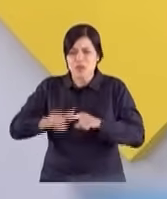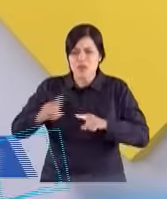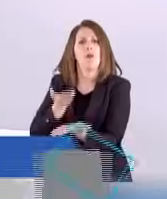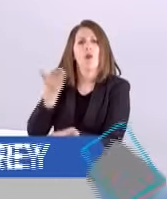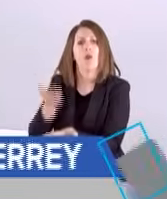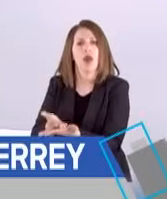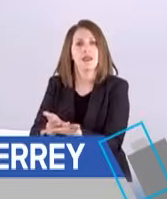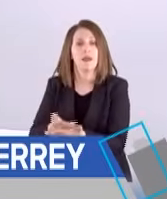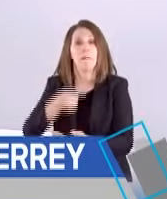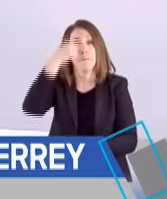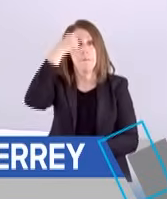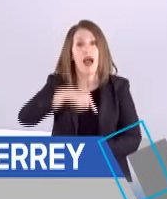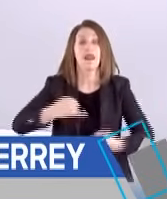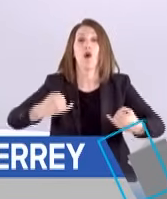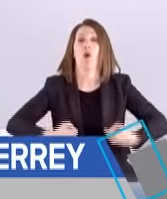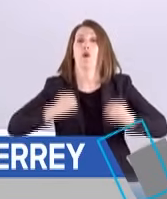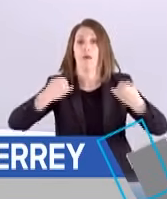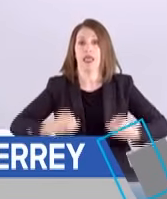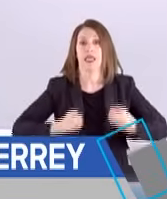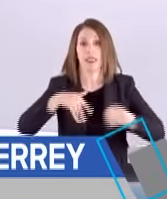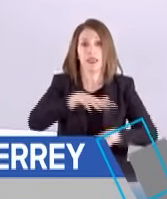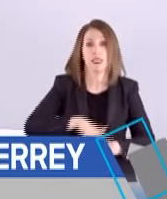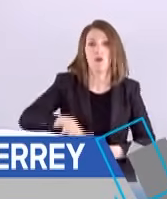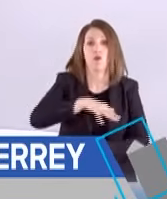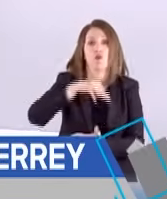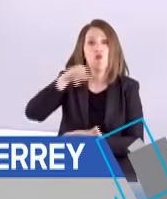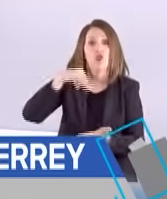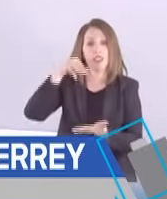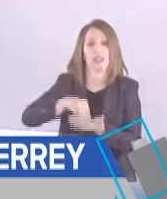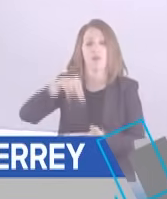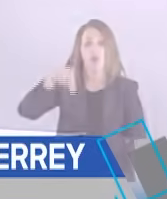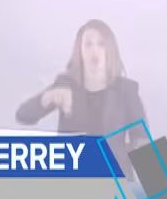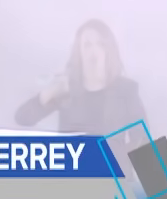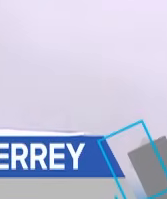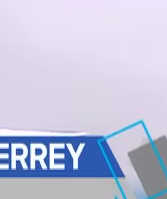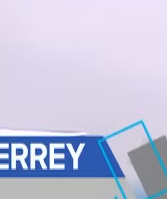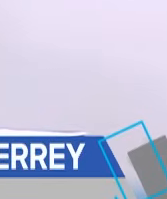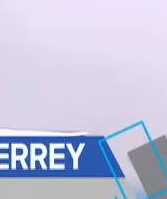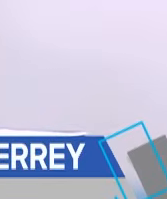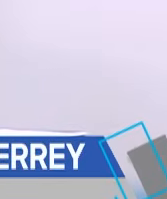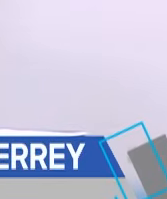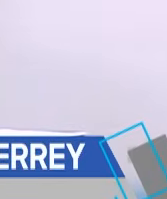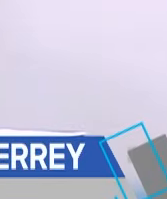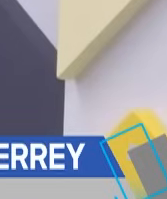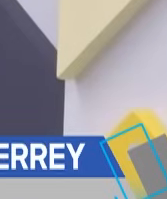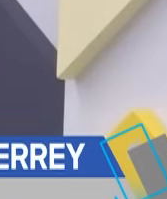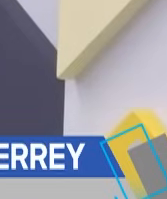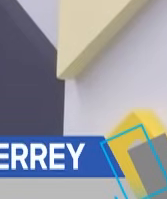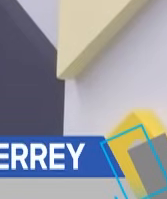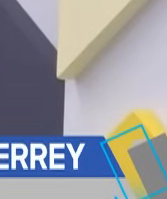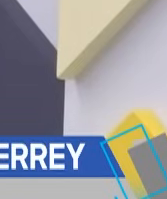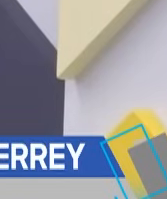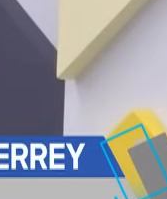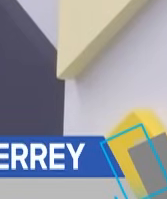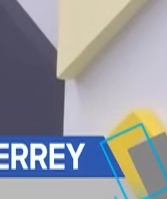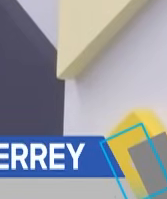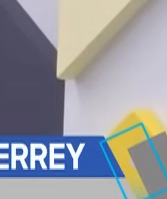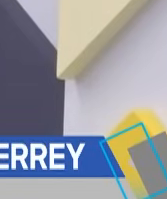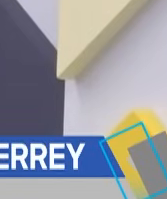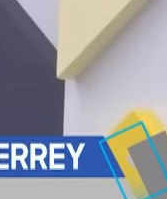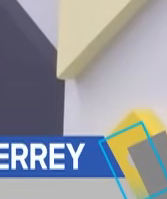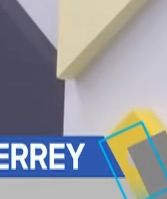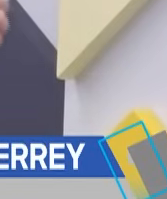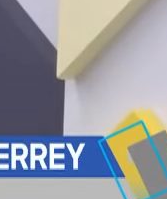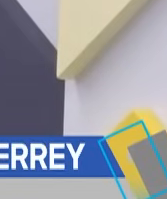de Monterrey. En tanto, Mauricio Cantú, candidato de la coalición Sigamos Haciendo Historia por Nuevo León, resaltó que en materia de alumbrado público empleará